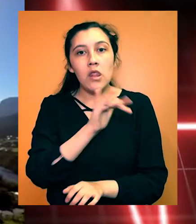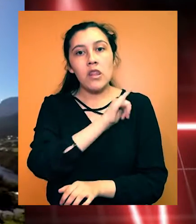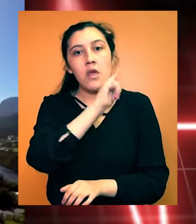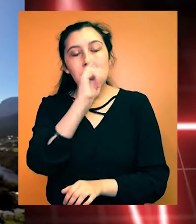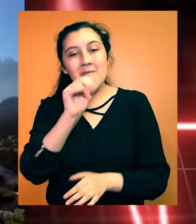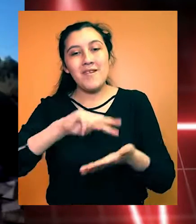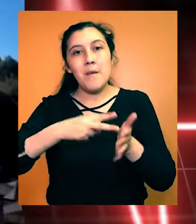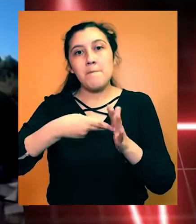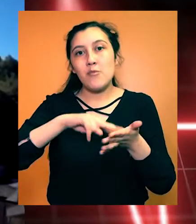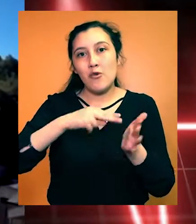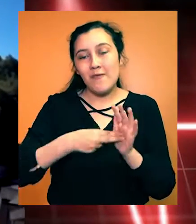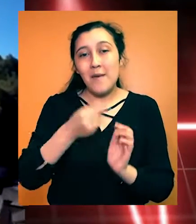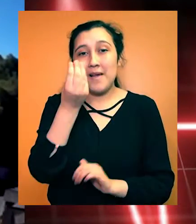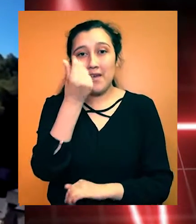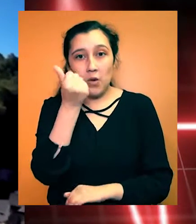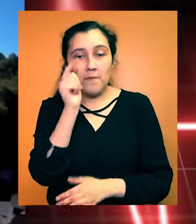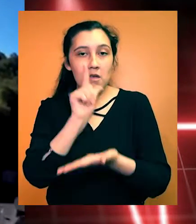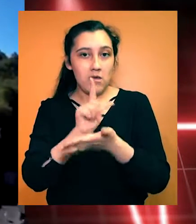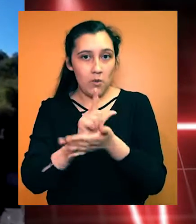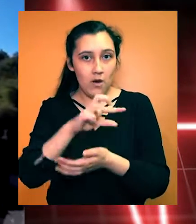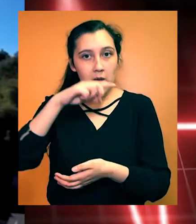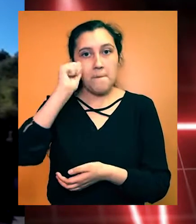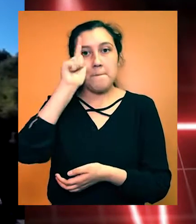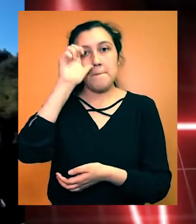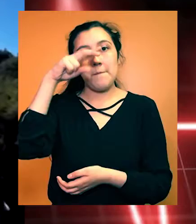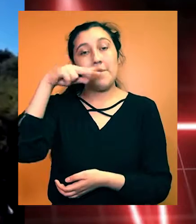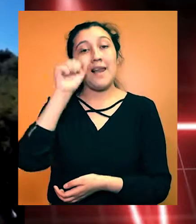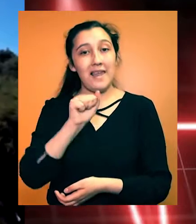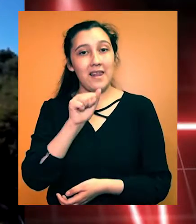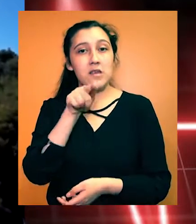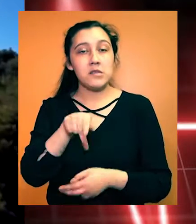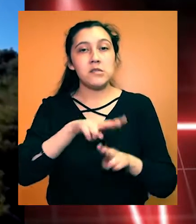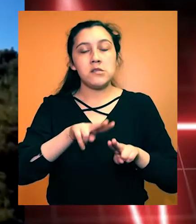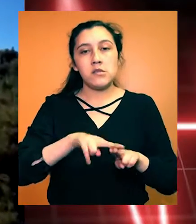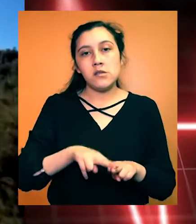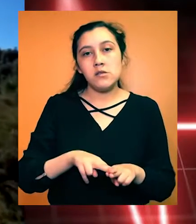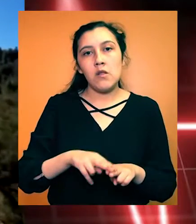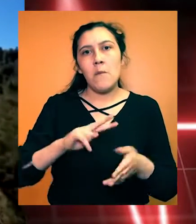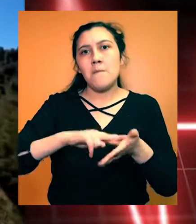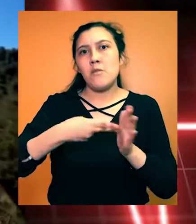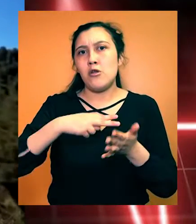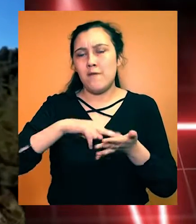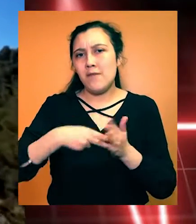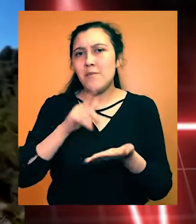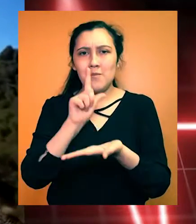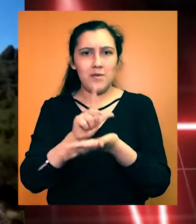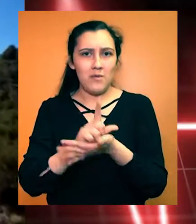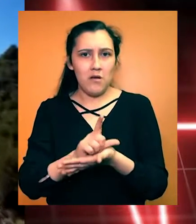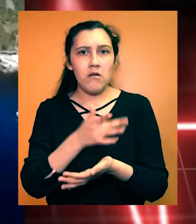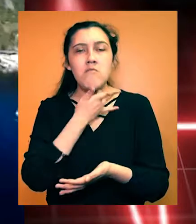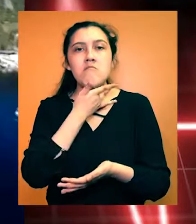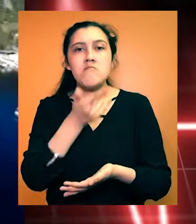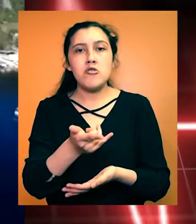seriamente en la economía local en la provincia de Palena. Esta medida afecta fuertemente a la zona porque los